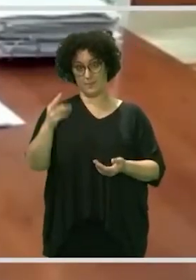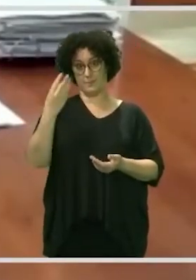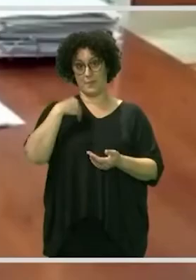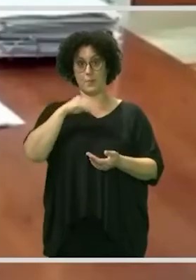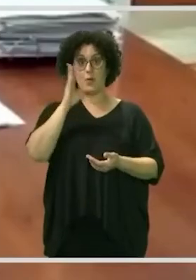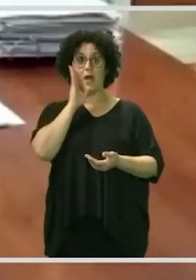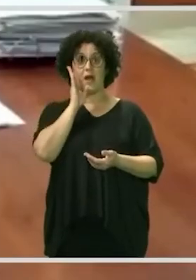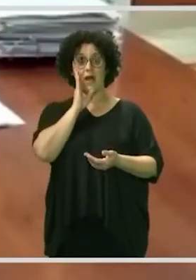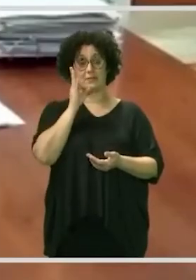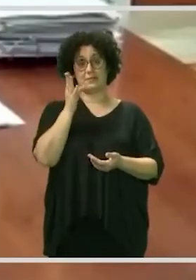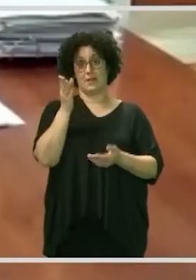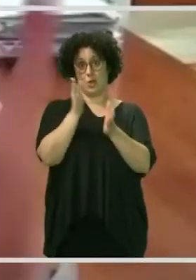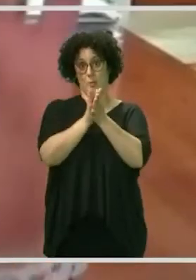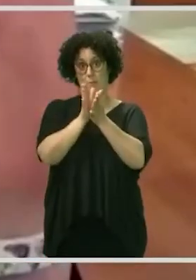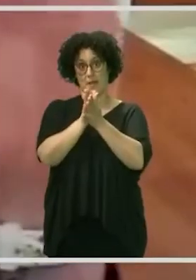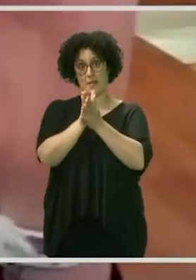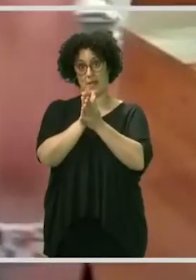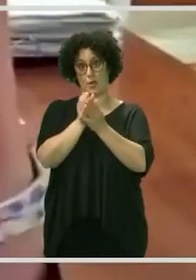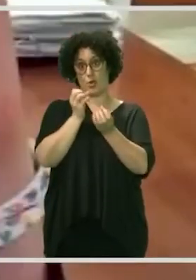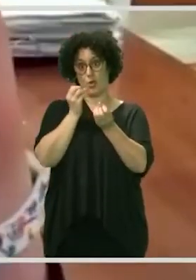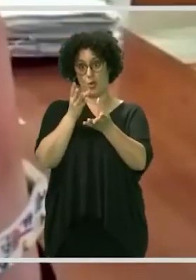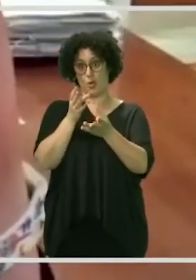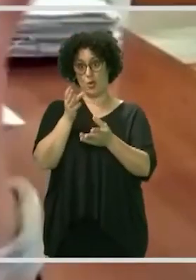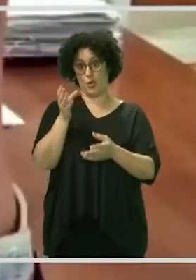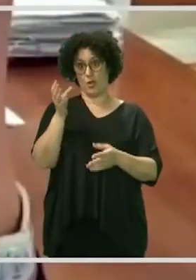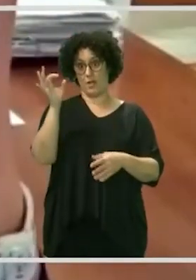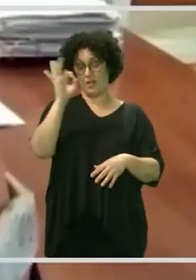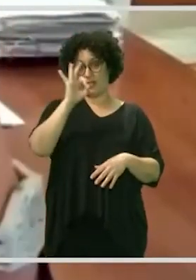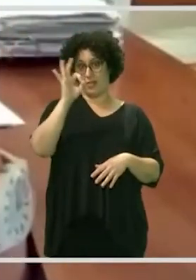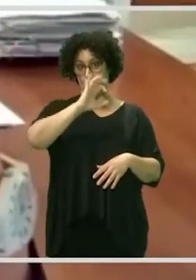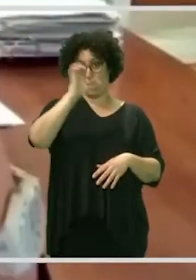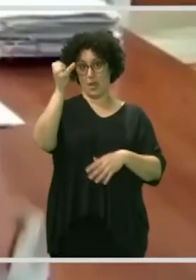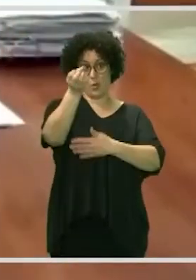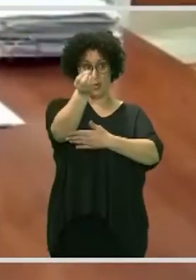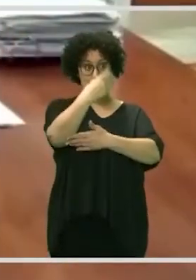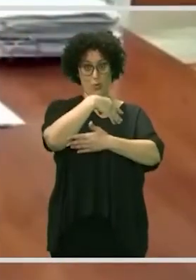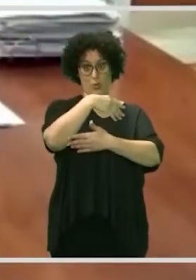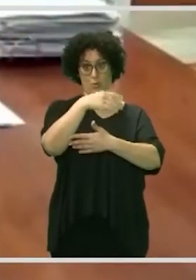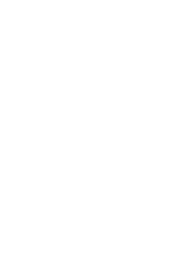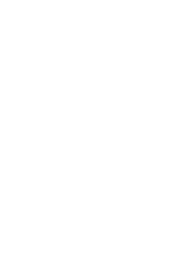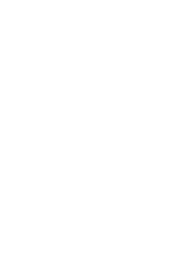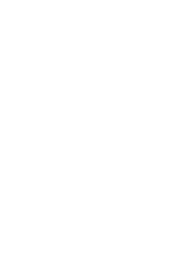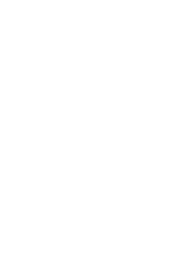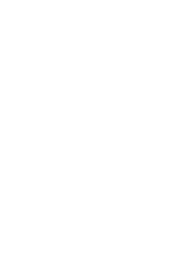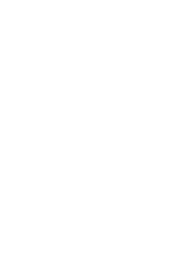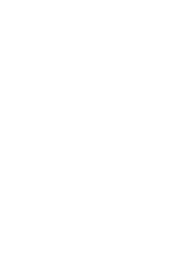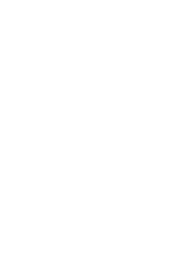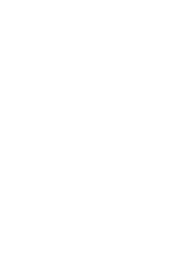compañero al principio, Juanjo Alonso, que nos han ingresado cero, cero, cero por ahora, cero.